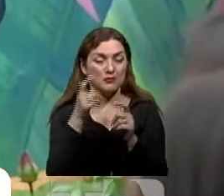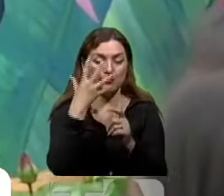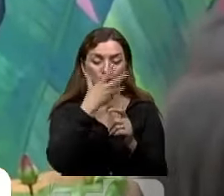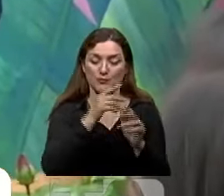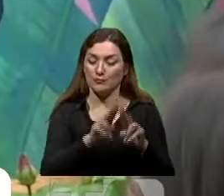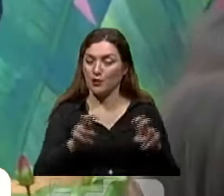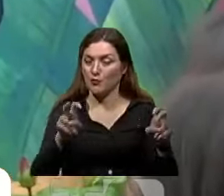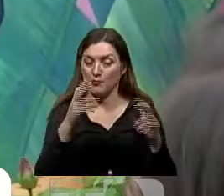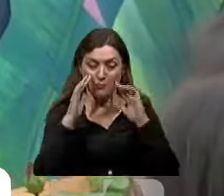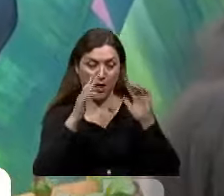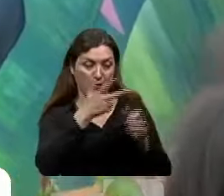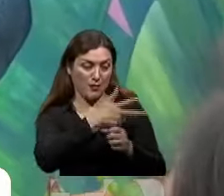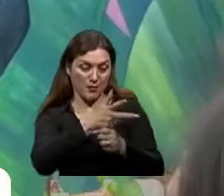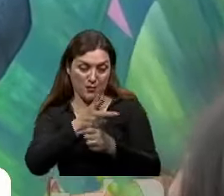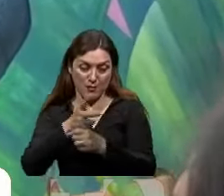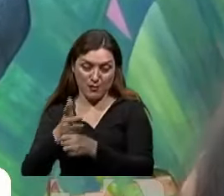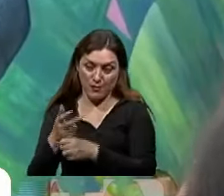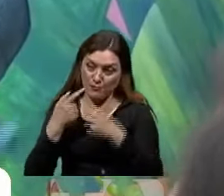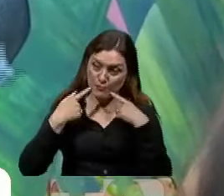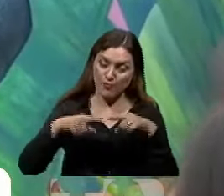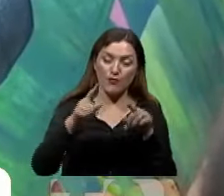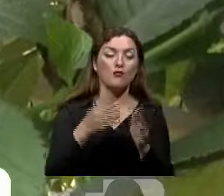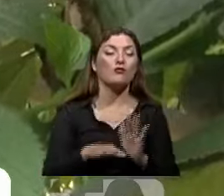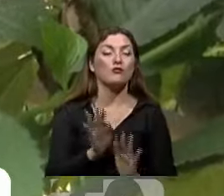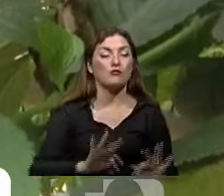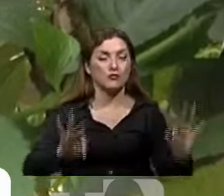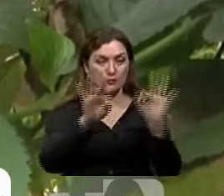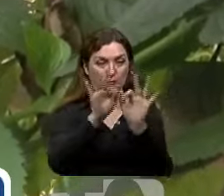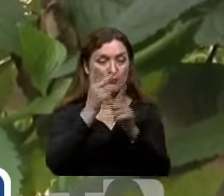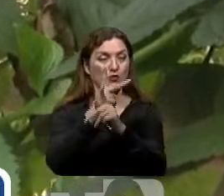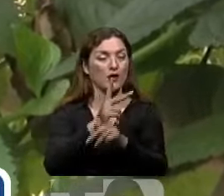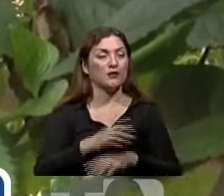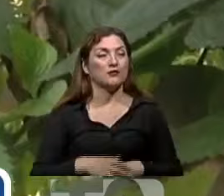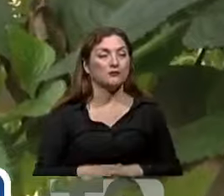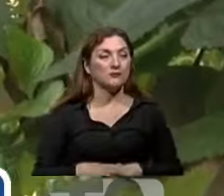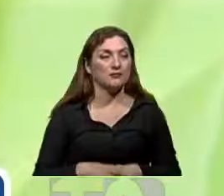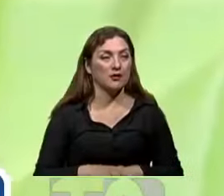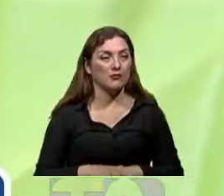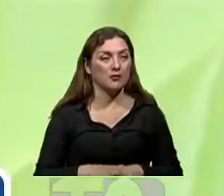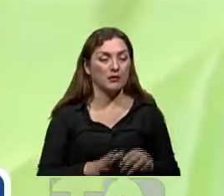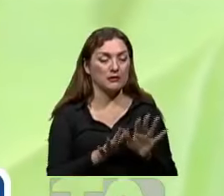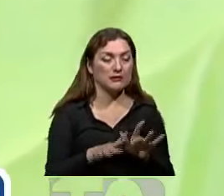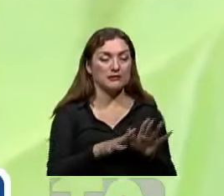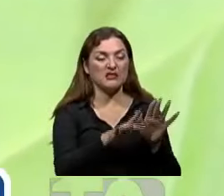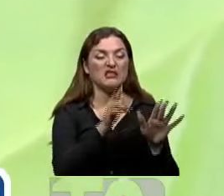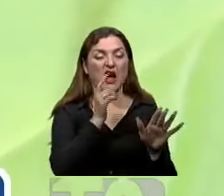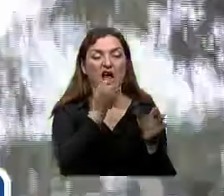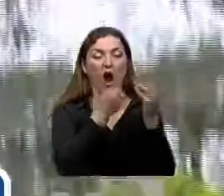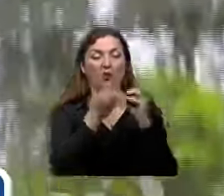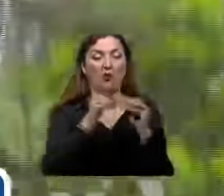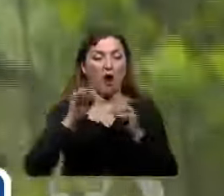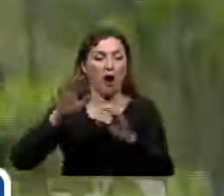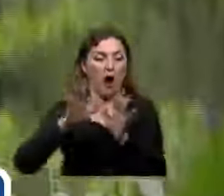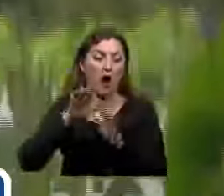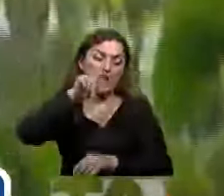de la naturaleza. Y es importante preservarlo. Sus depredadores suelen ser aves, ratones y sapos. Sin